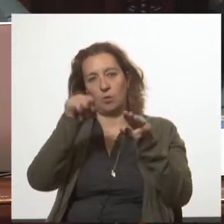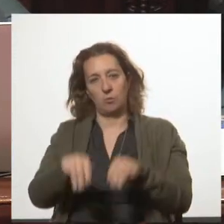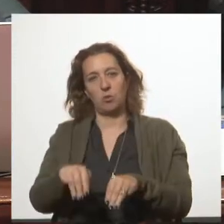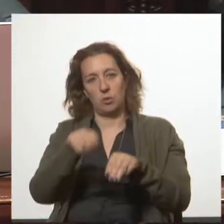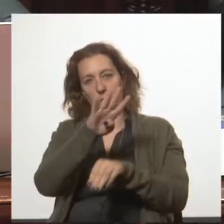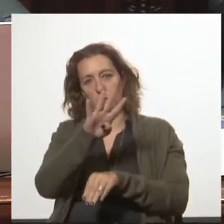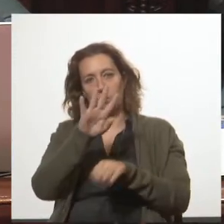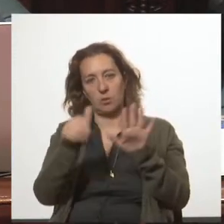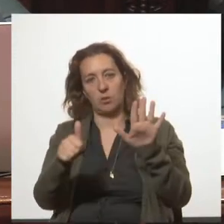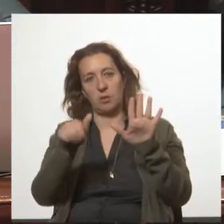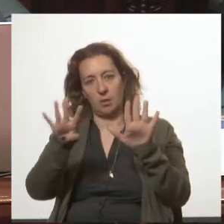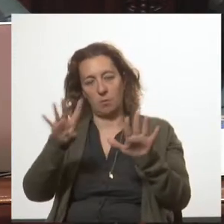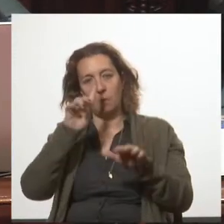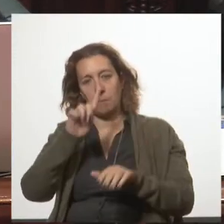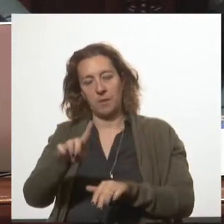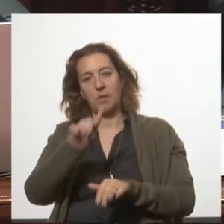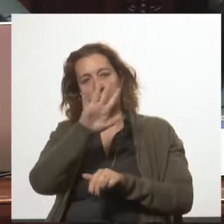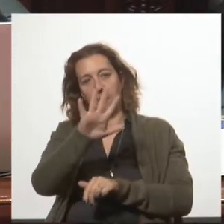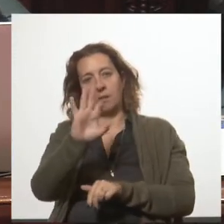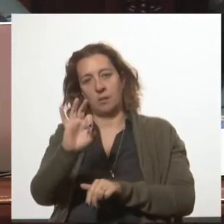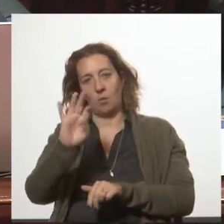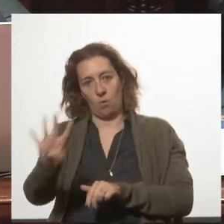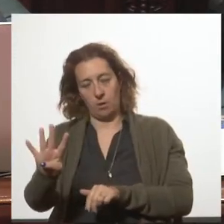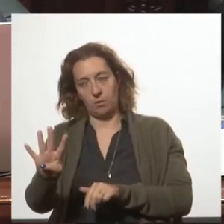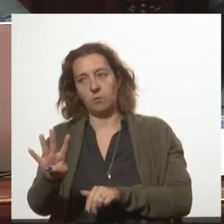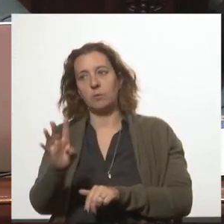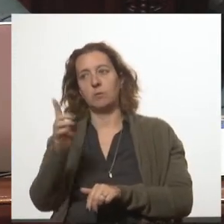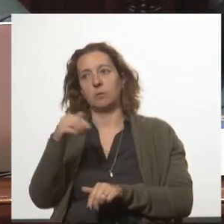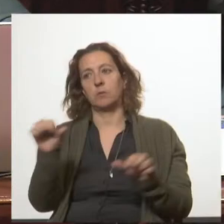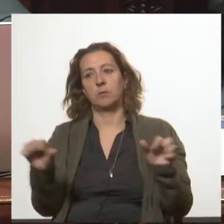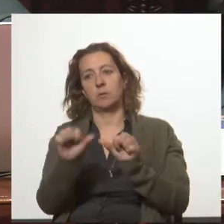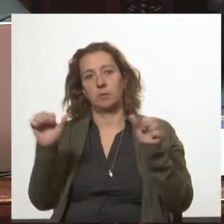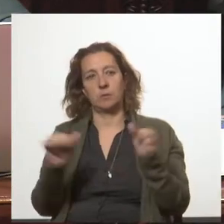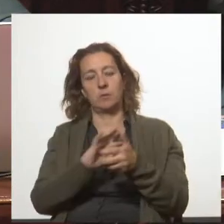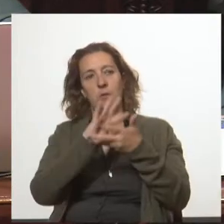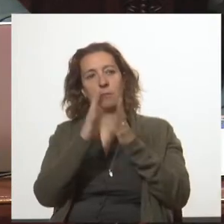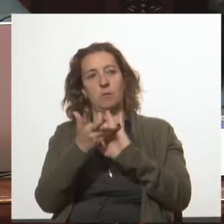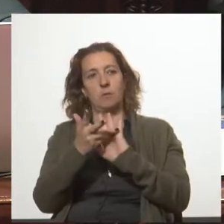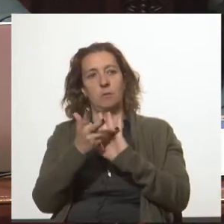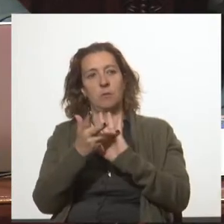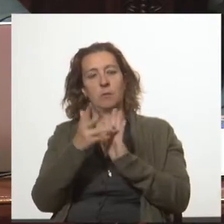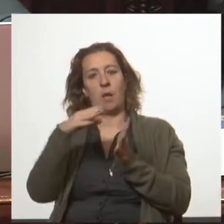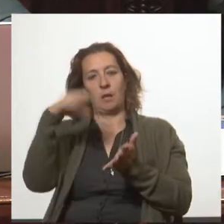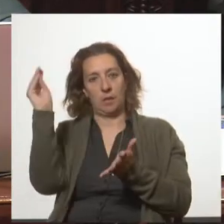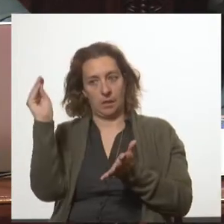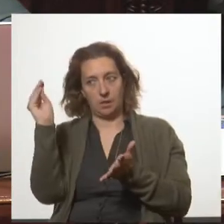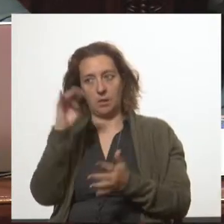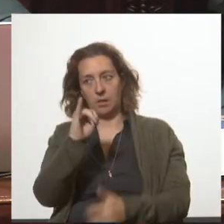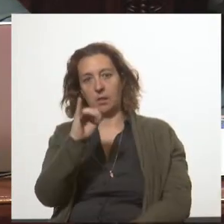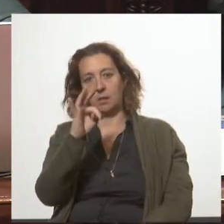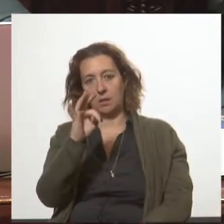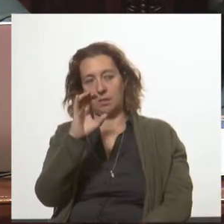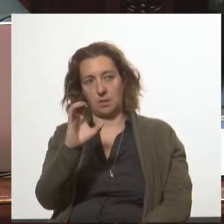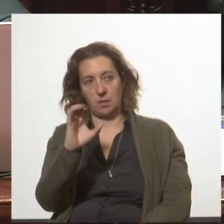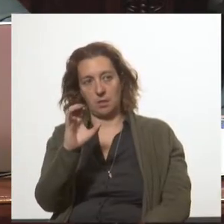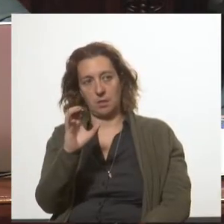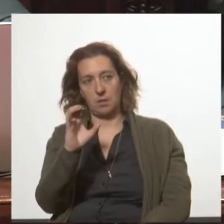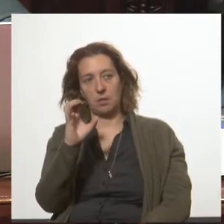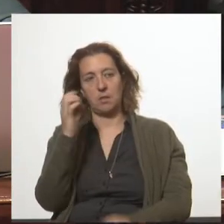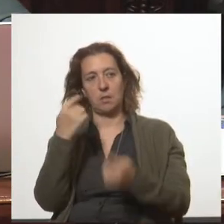469 mil 504 las que se hicieron a través de la subsidiaria de antes y tc de distintos